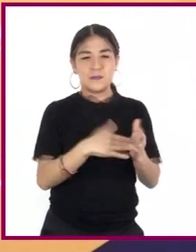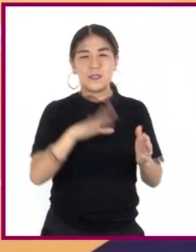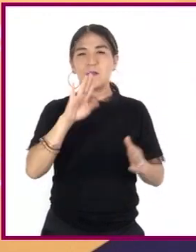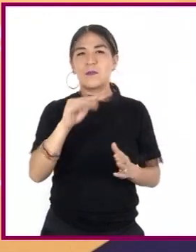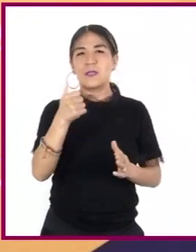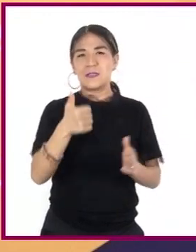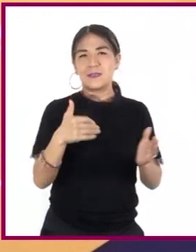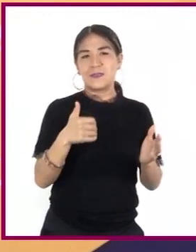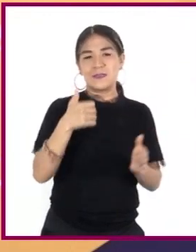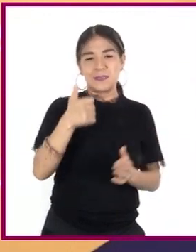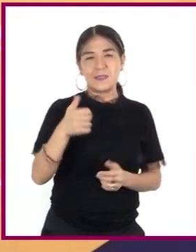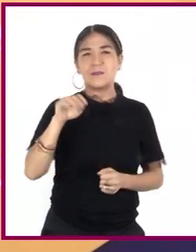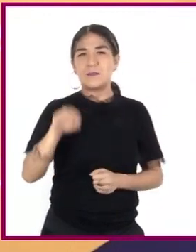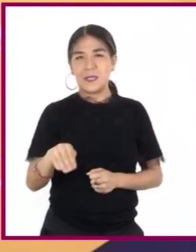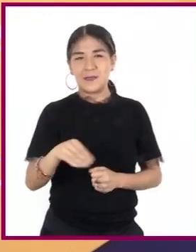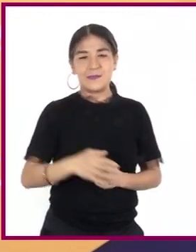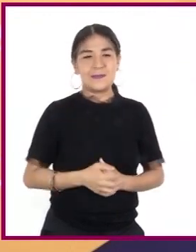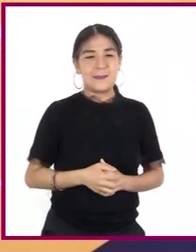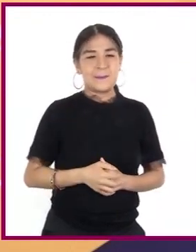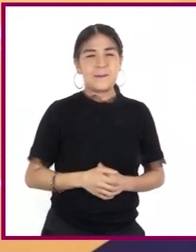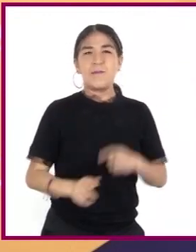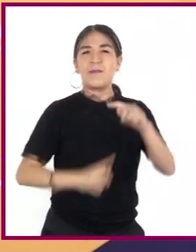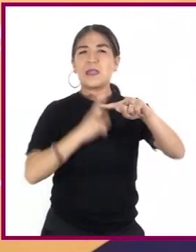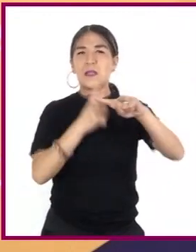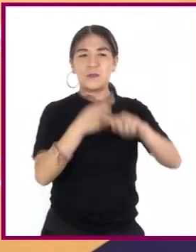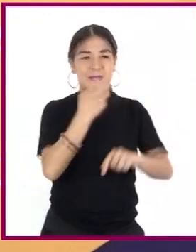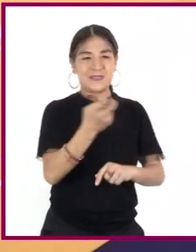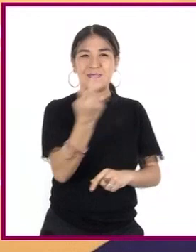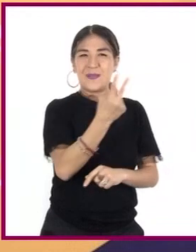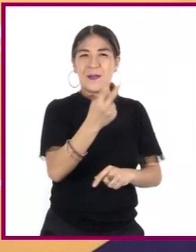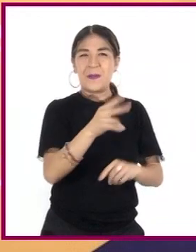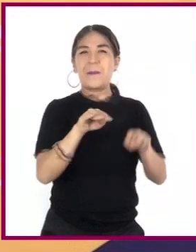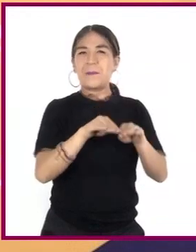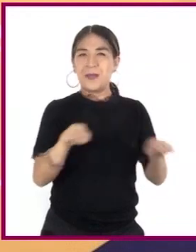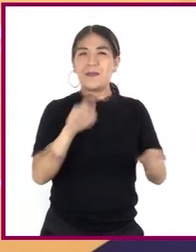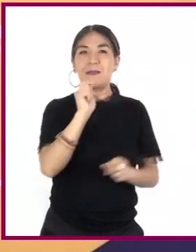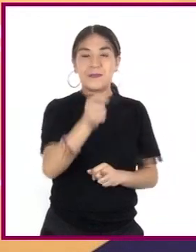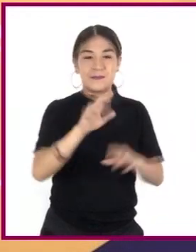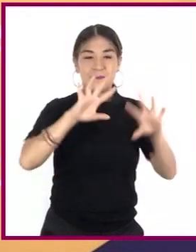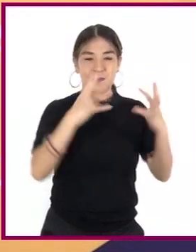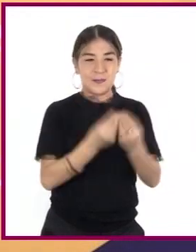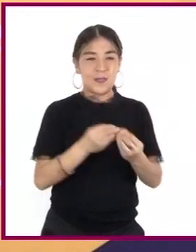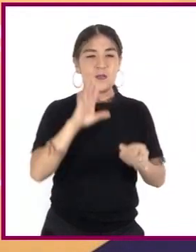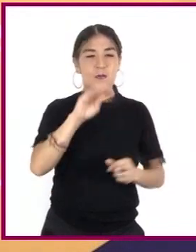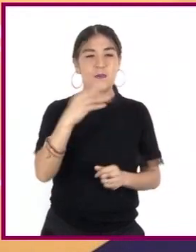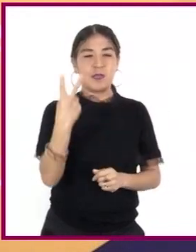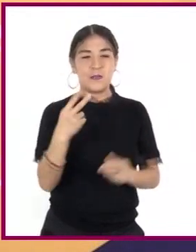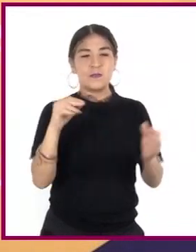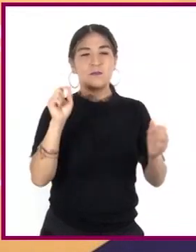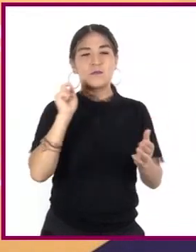0.6096 metros. La suma de estas medidas es de